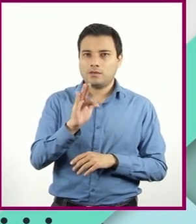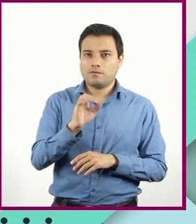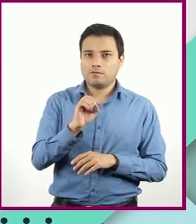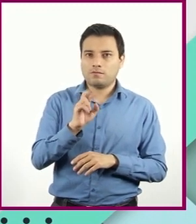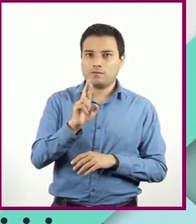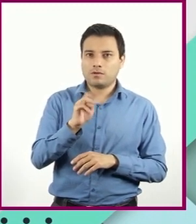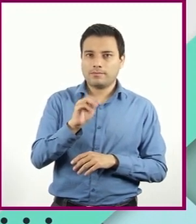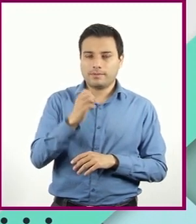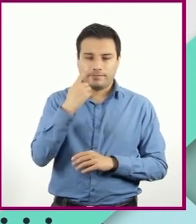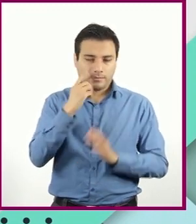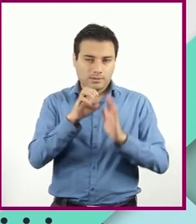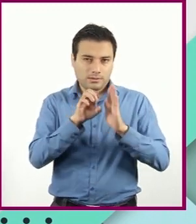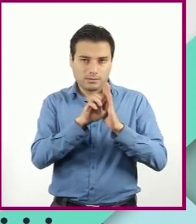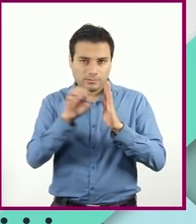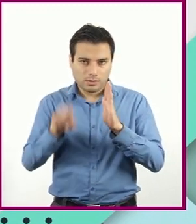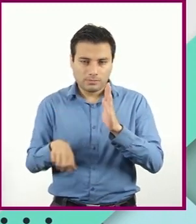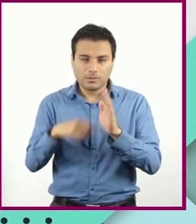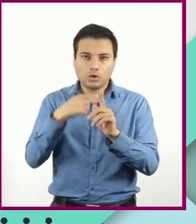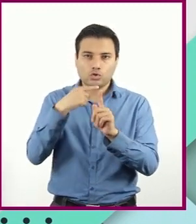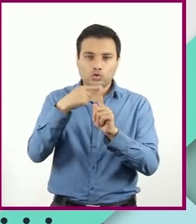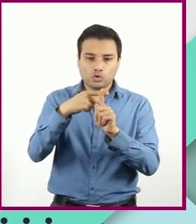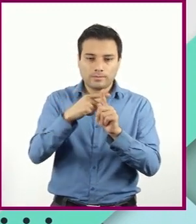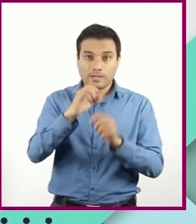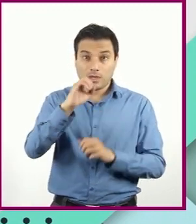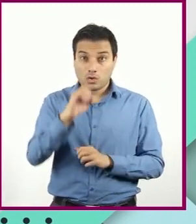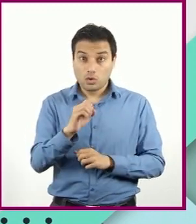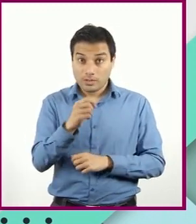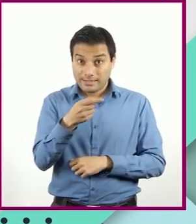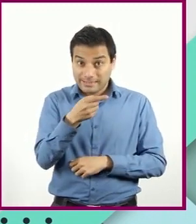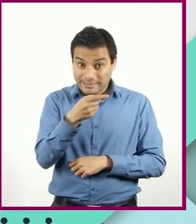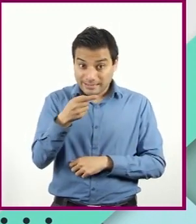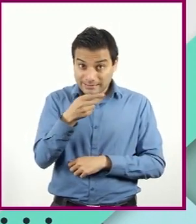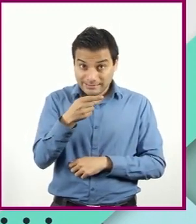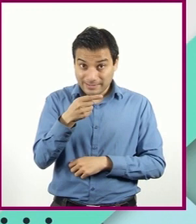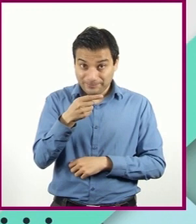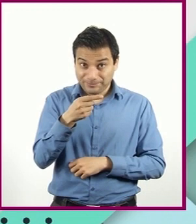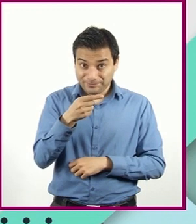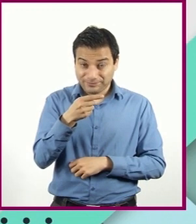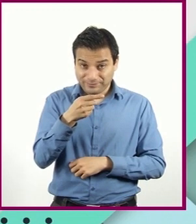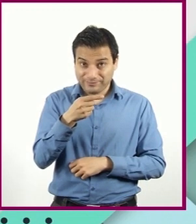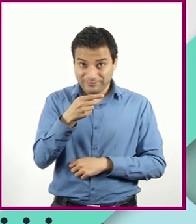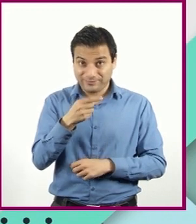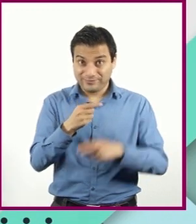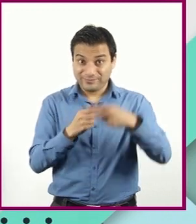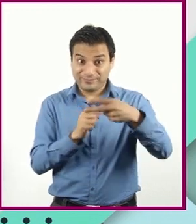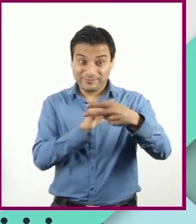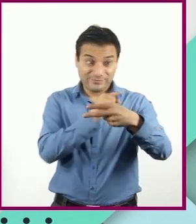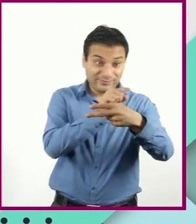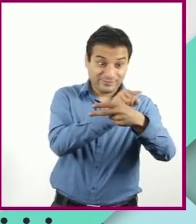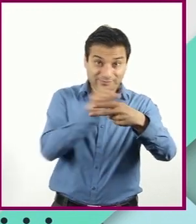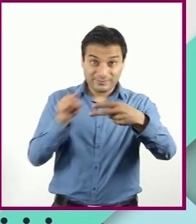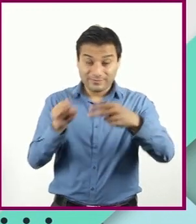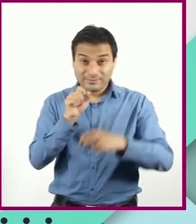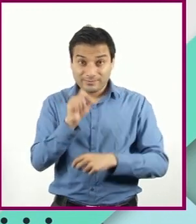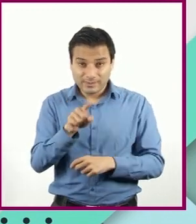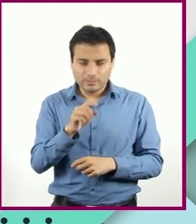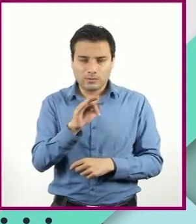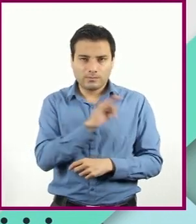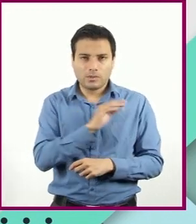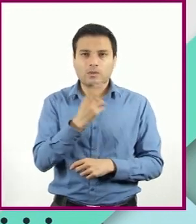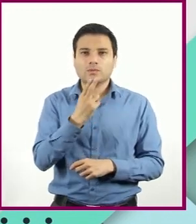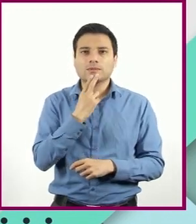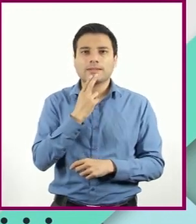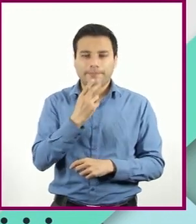se suma o se resta la misma cantidad en ambos miembros, la igualdad se conserva. Aplicaremos esta propiedad de la